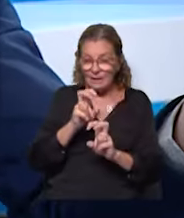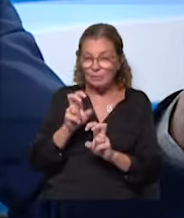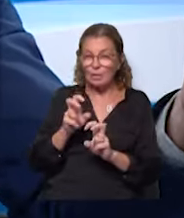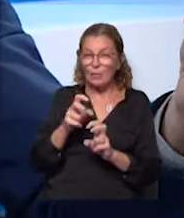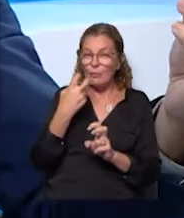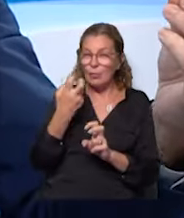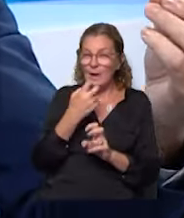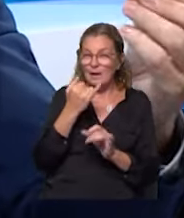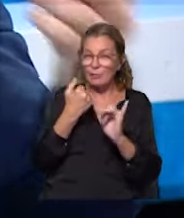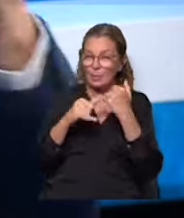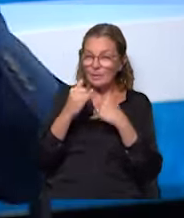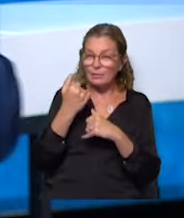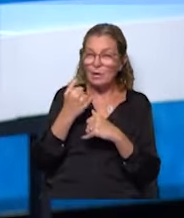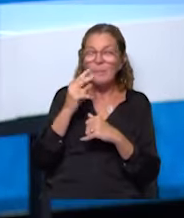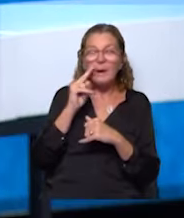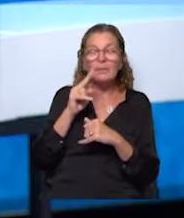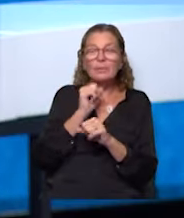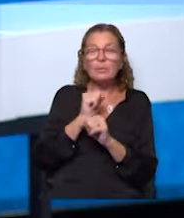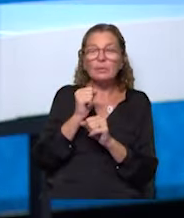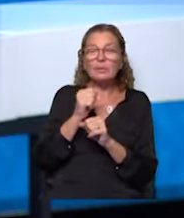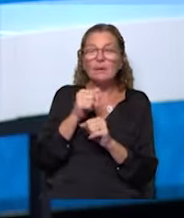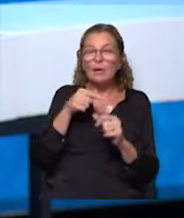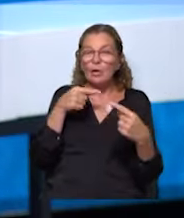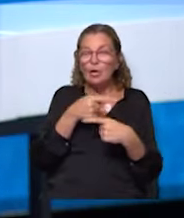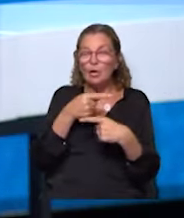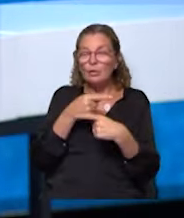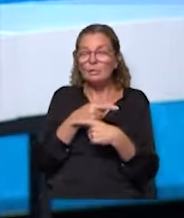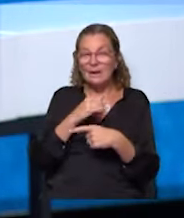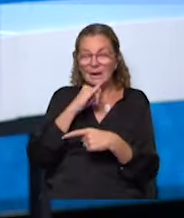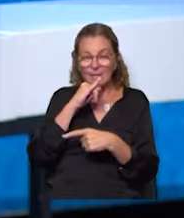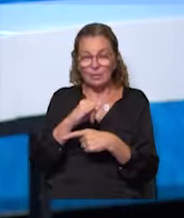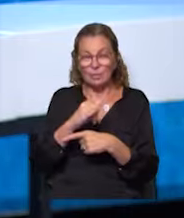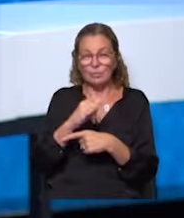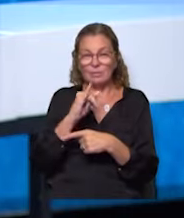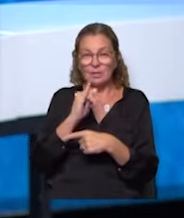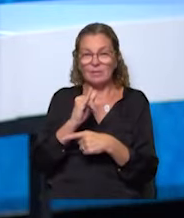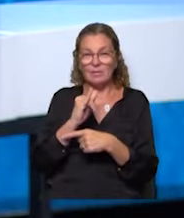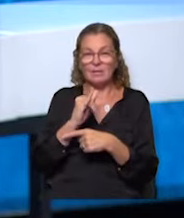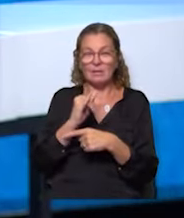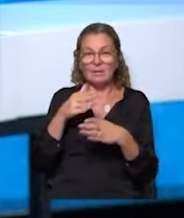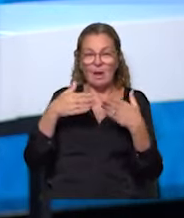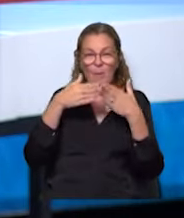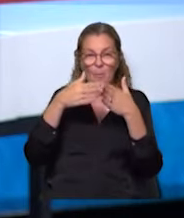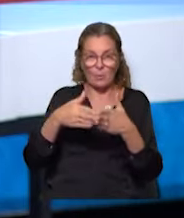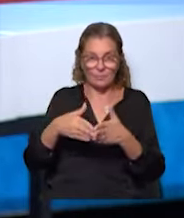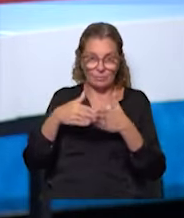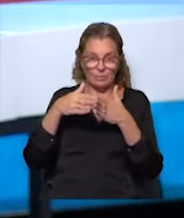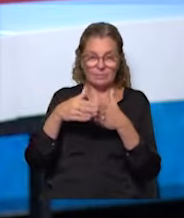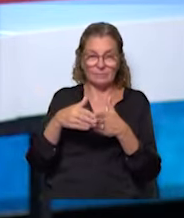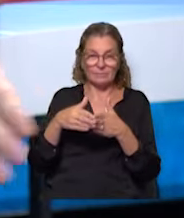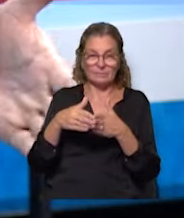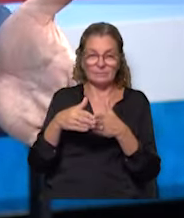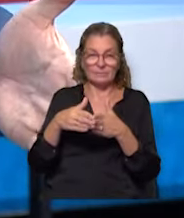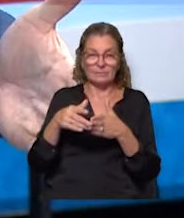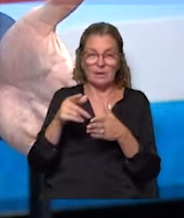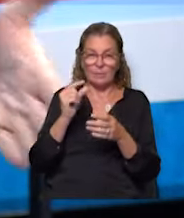Buscar información para ver si podían chantajear por el caso de la denuncia no de catonas del puerto eh